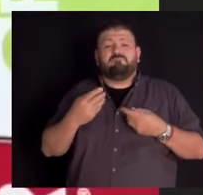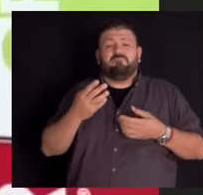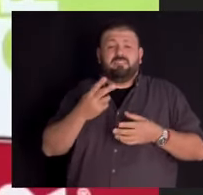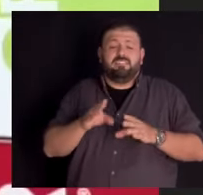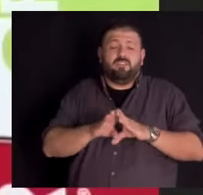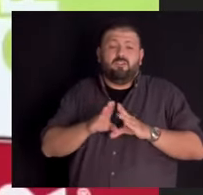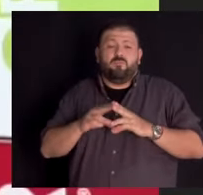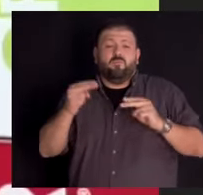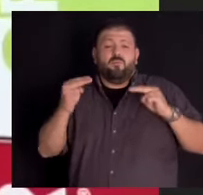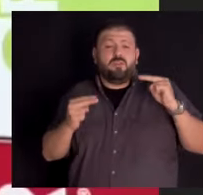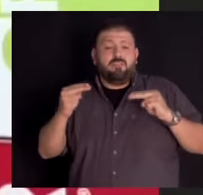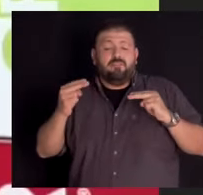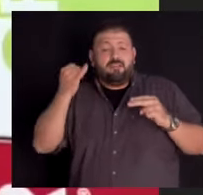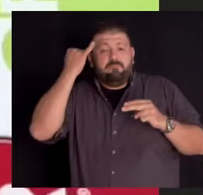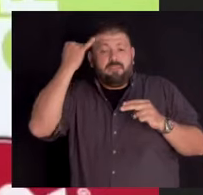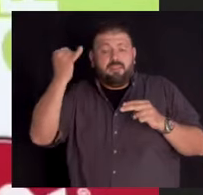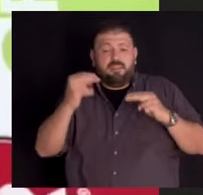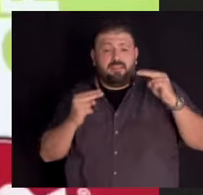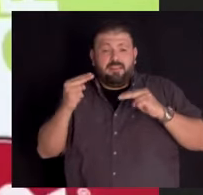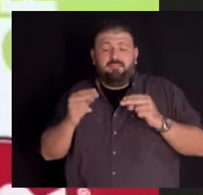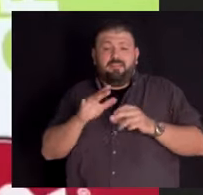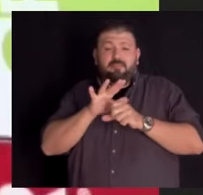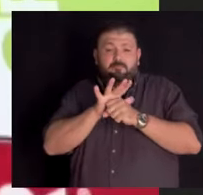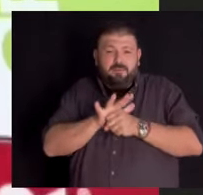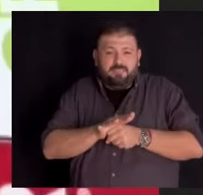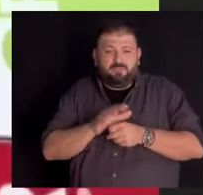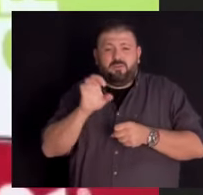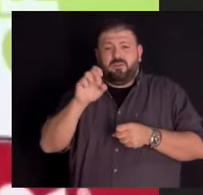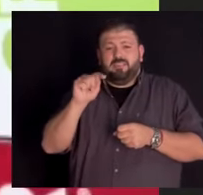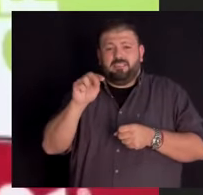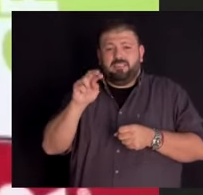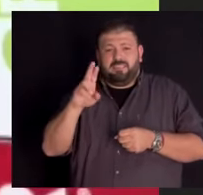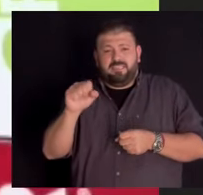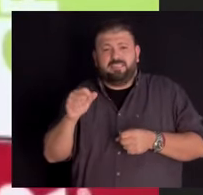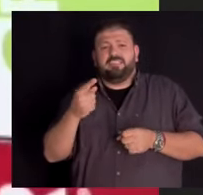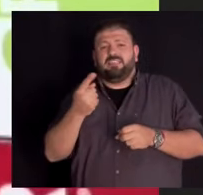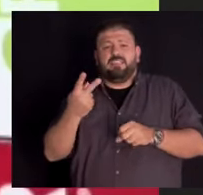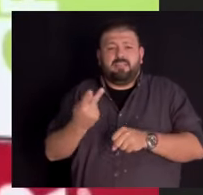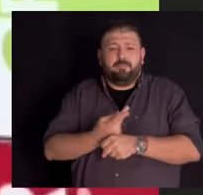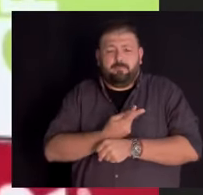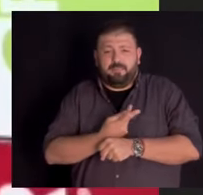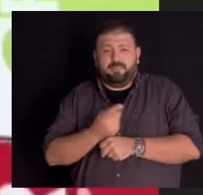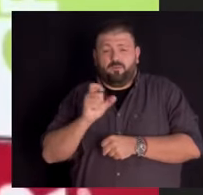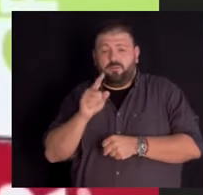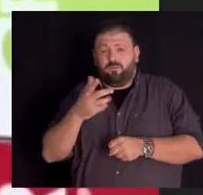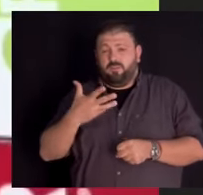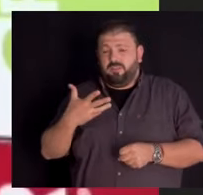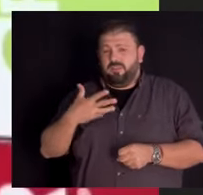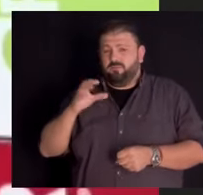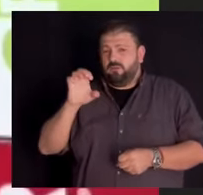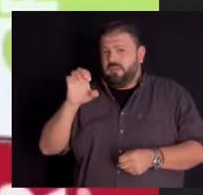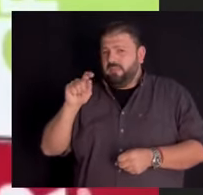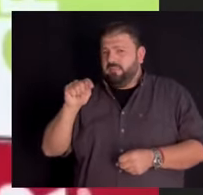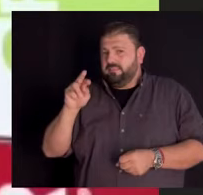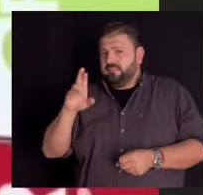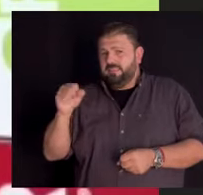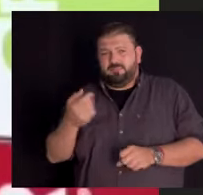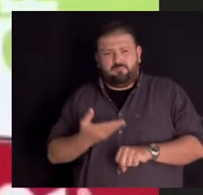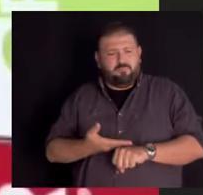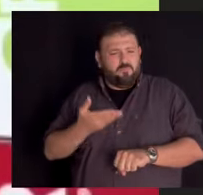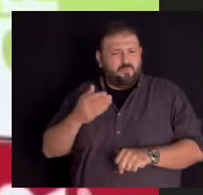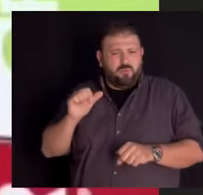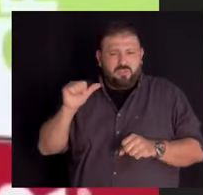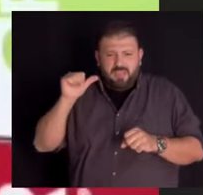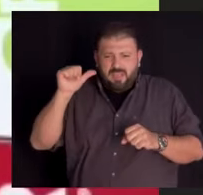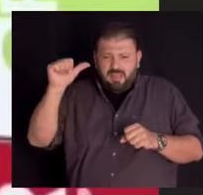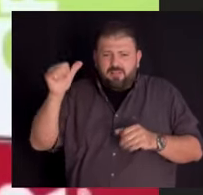nivel de estrés. ¿Qué pasa cuando tú tienes un estrés muy alto? De la